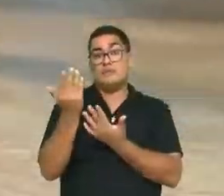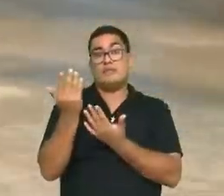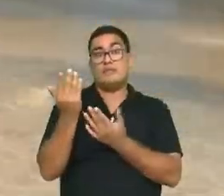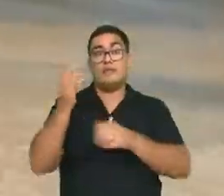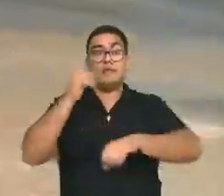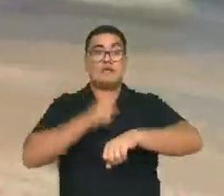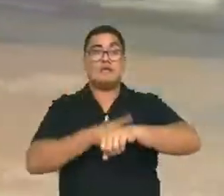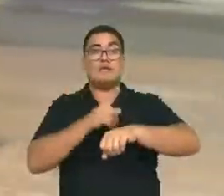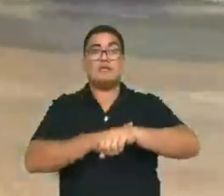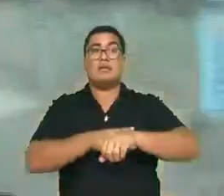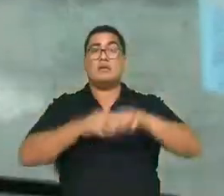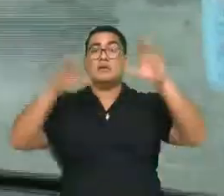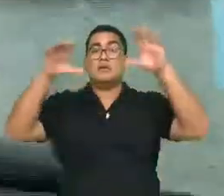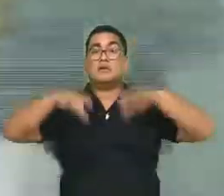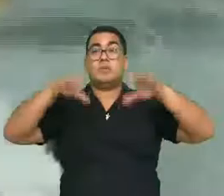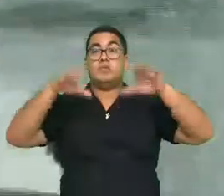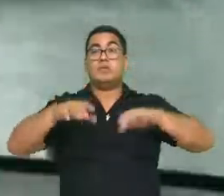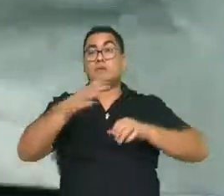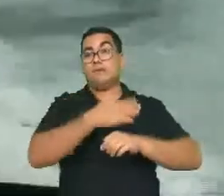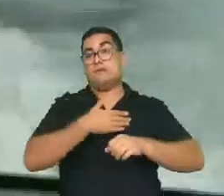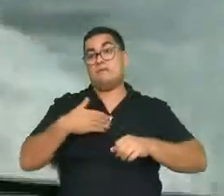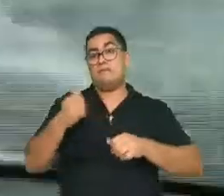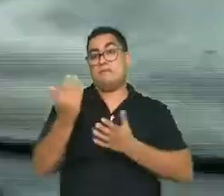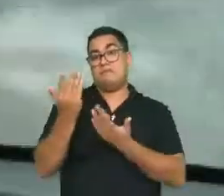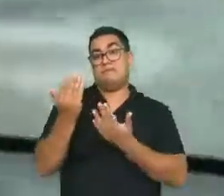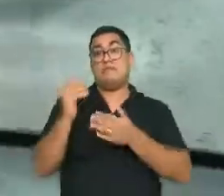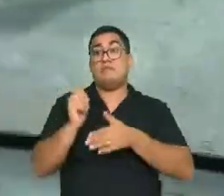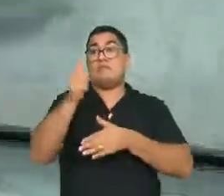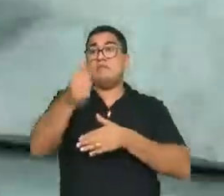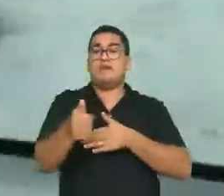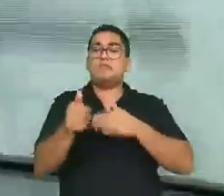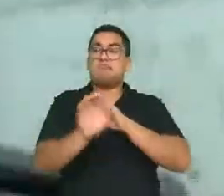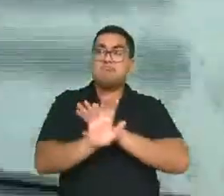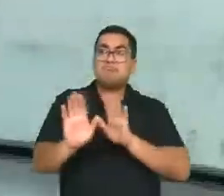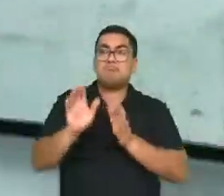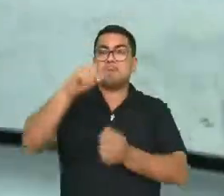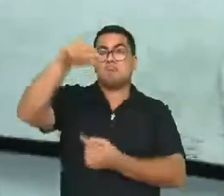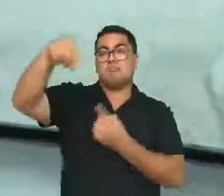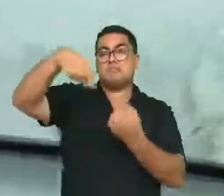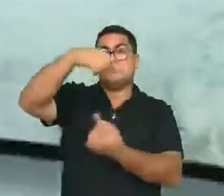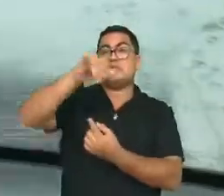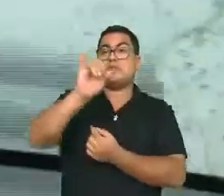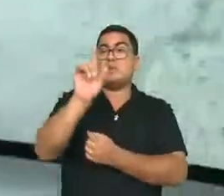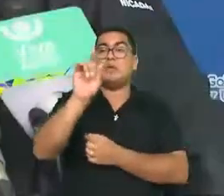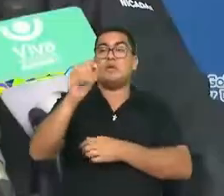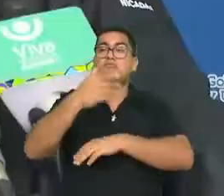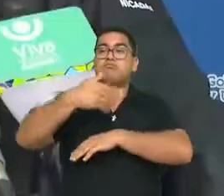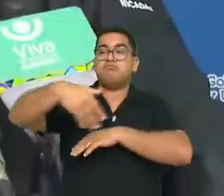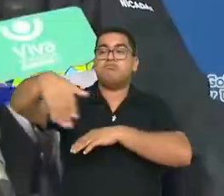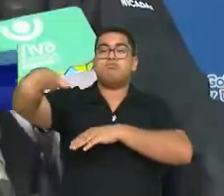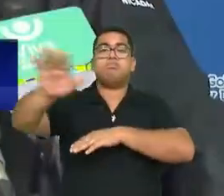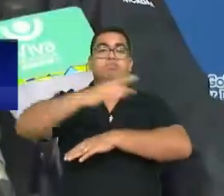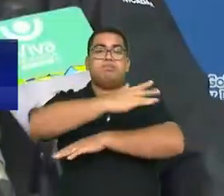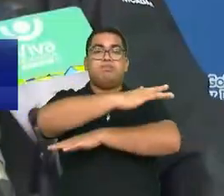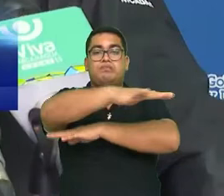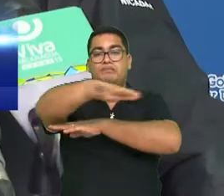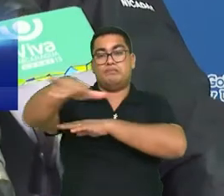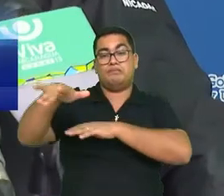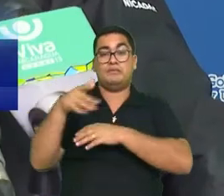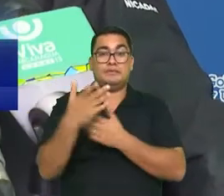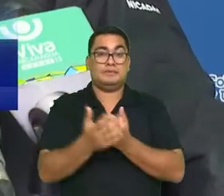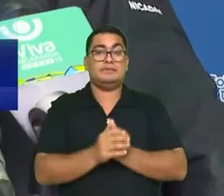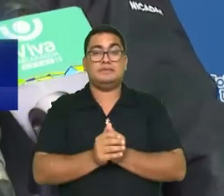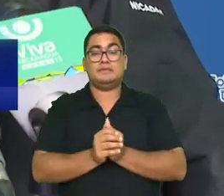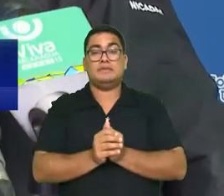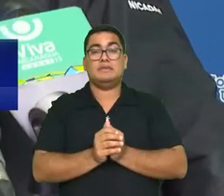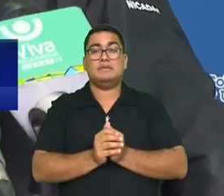tiempo mejoren en las próximas 24 horas, tras la salida del Iota al Océano Pacífico. Lo que nos está mostrando el